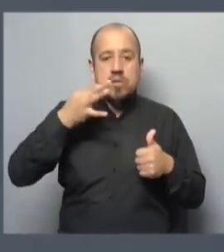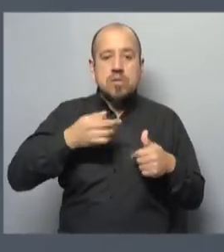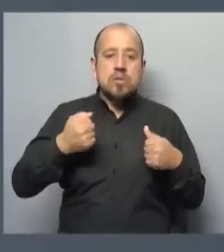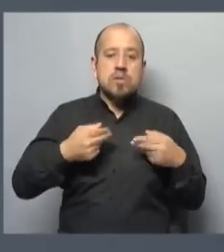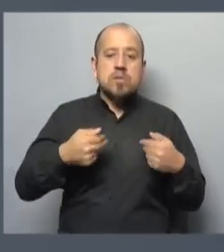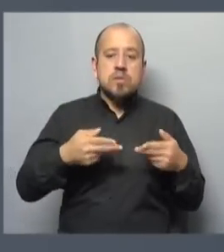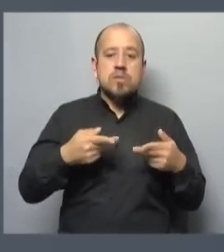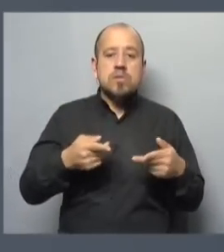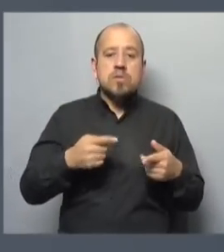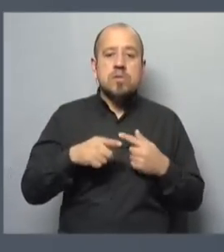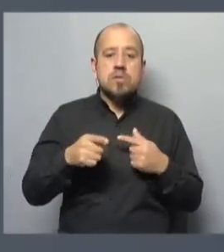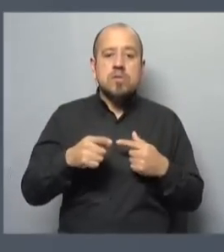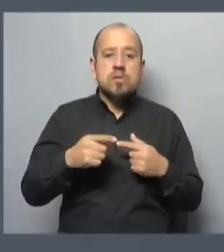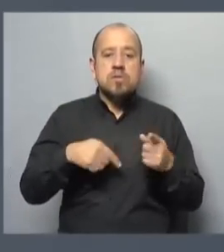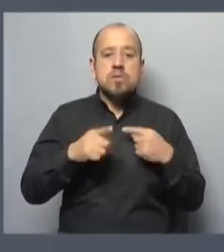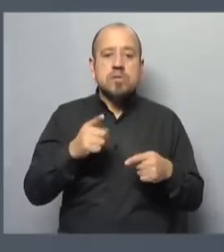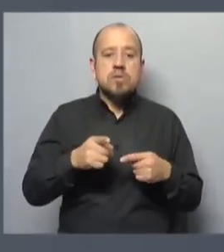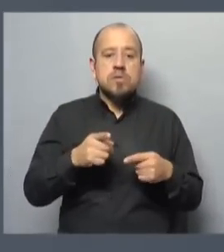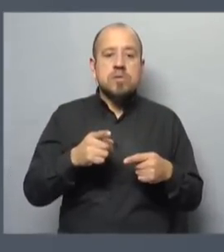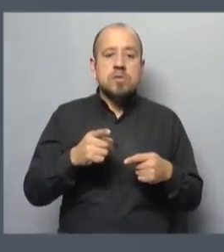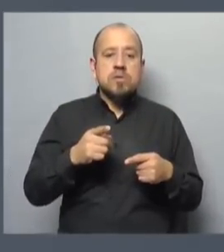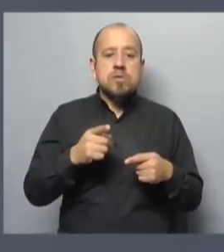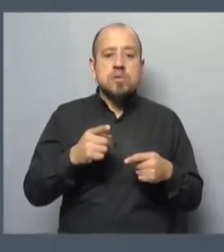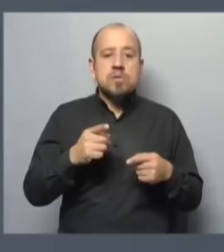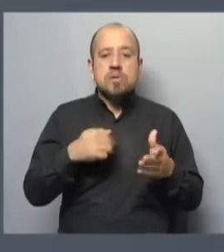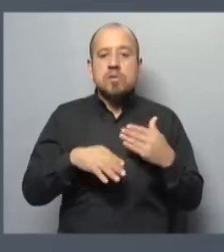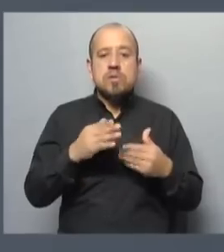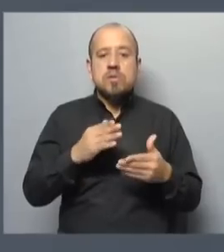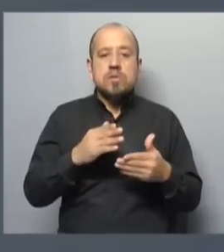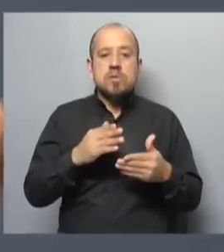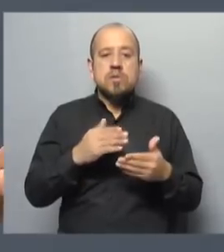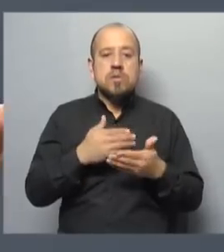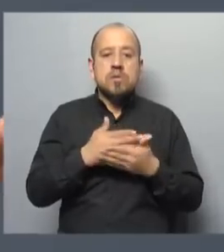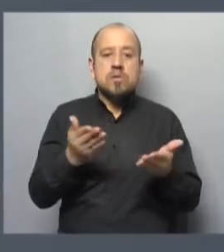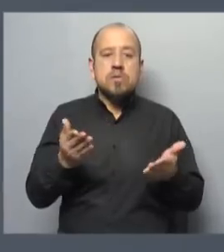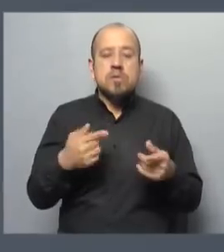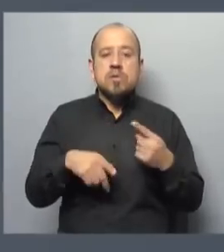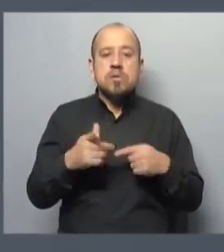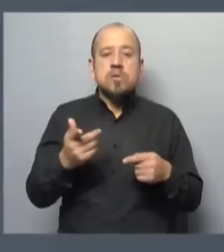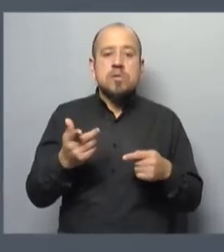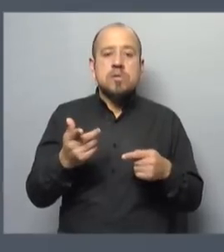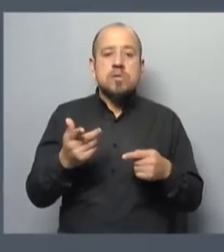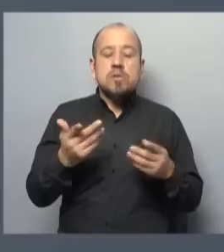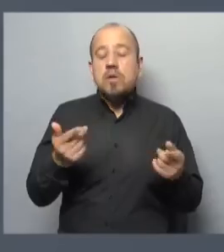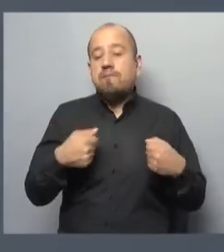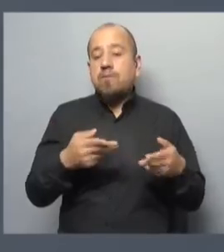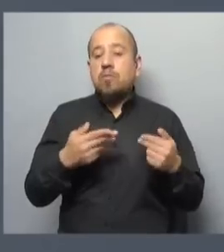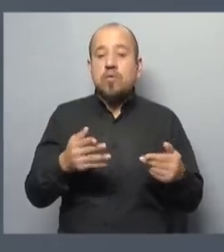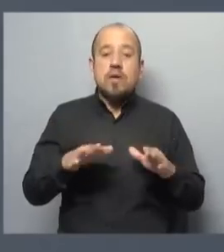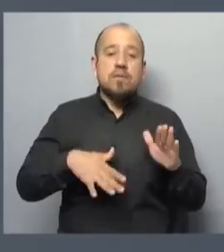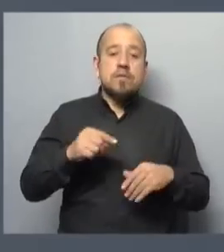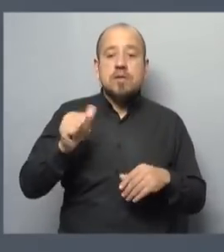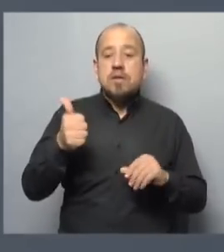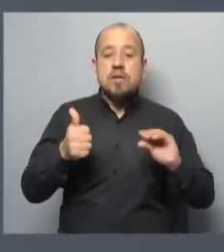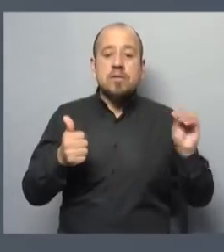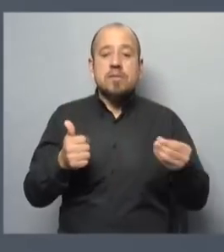como la película match point la pelota que hay del senado genérica de este lado es un fenómeno y lo digo porque me pasó